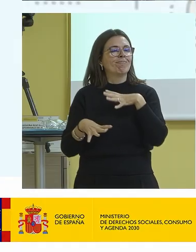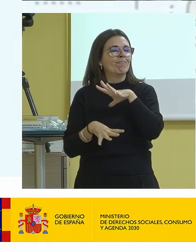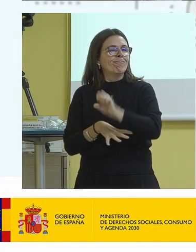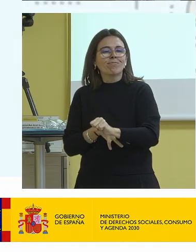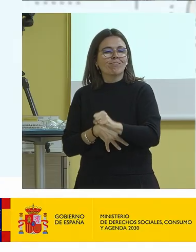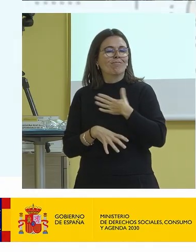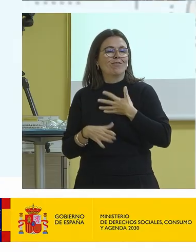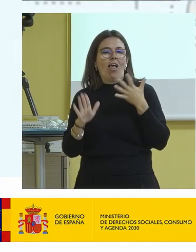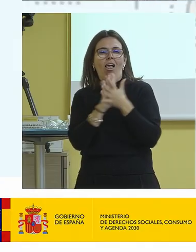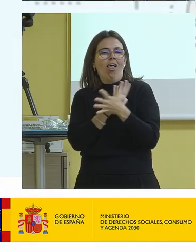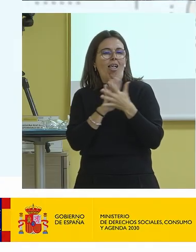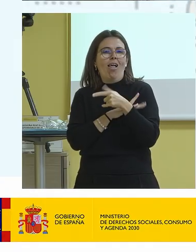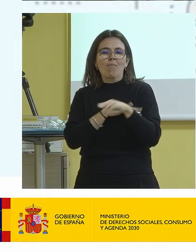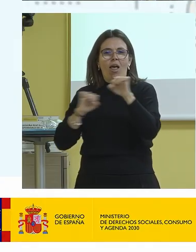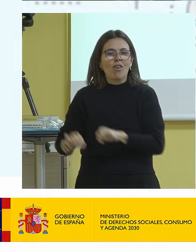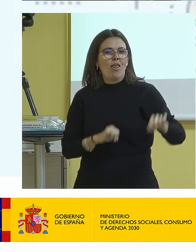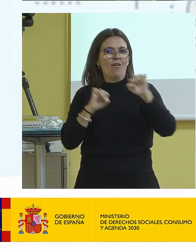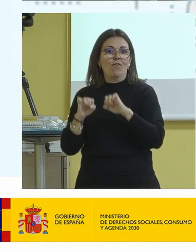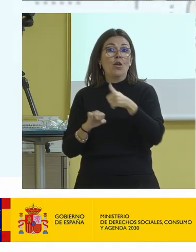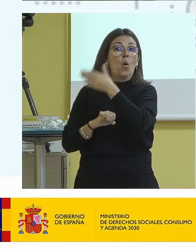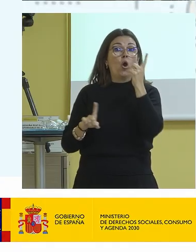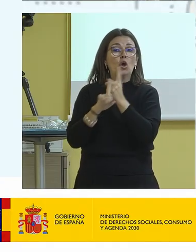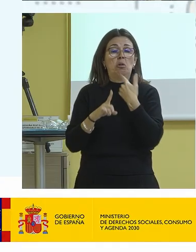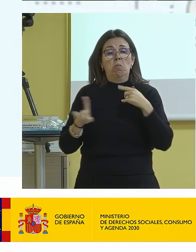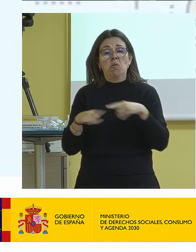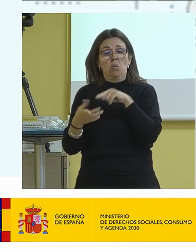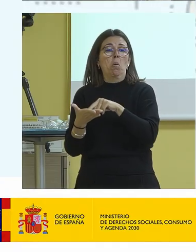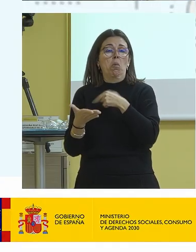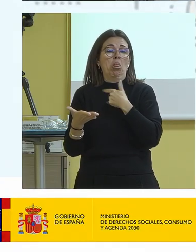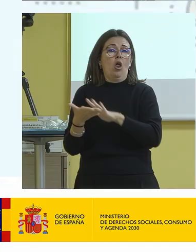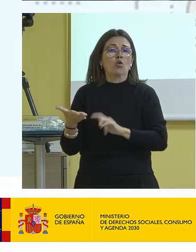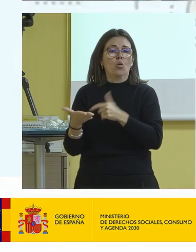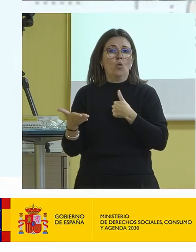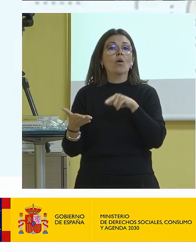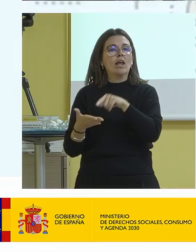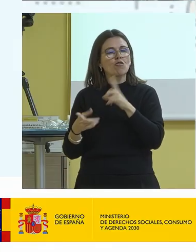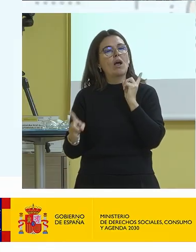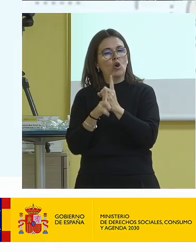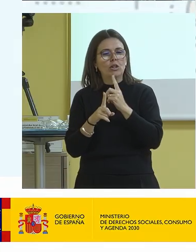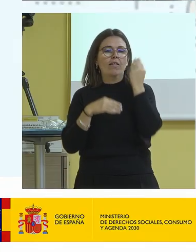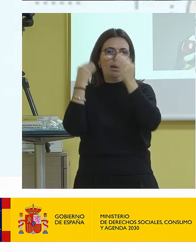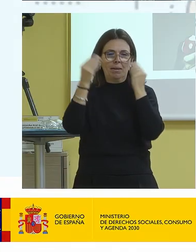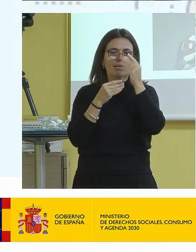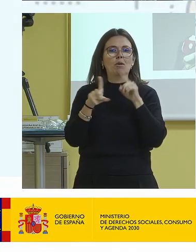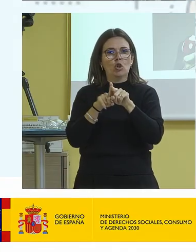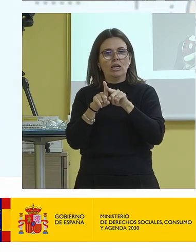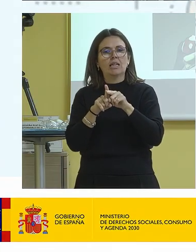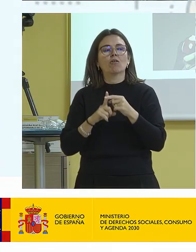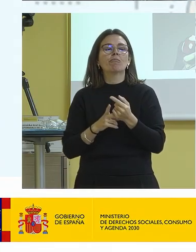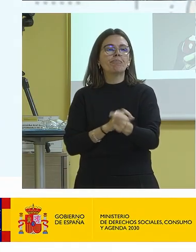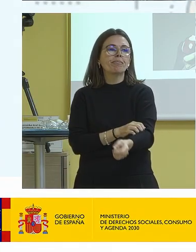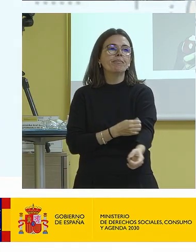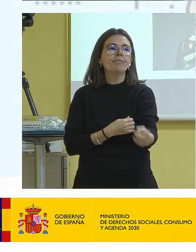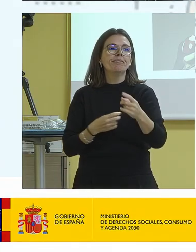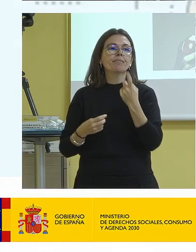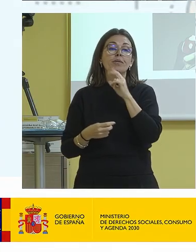con tal fuerza que repela cualquier argumento en contra. Y esto va en contra del pensamiento crítico que tenemos que alimentar también. El